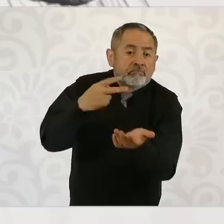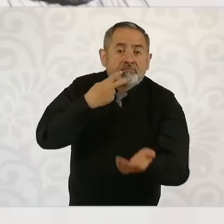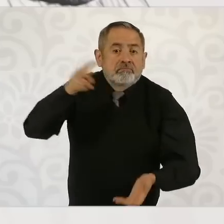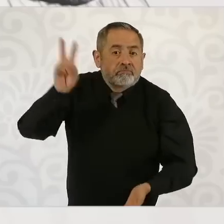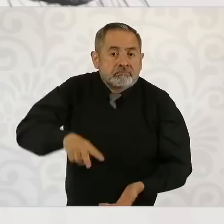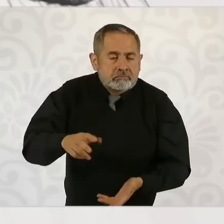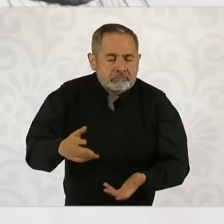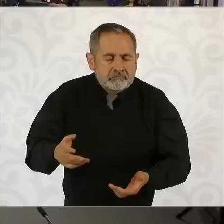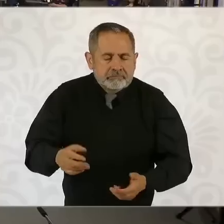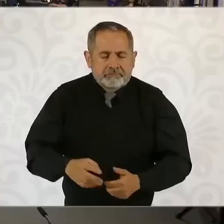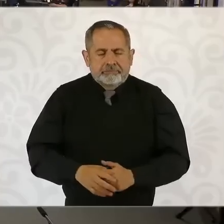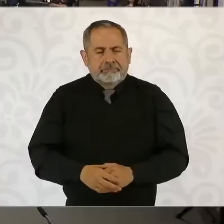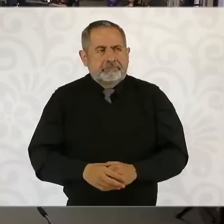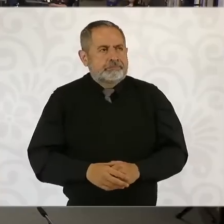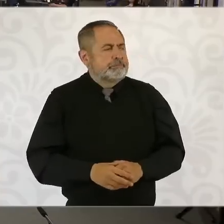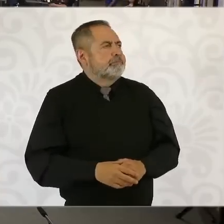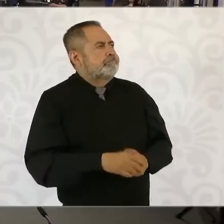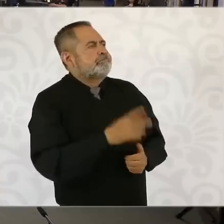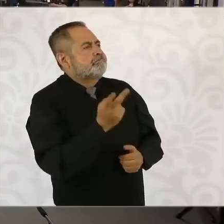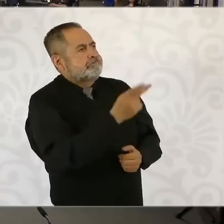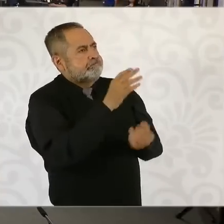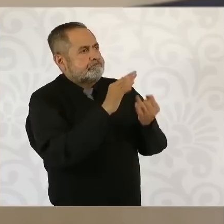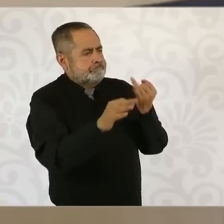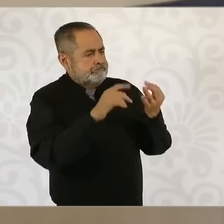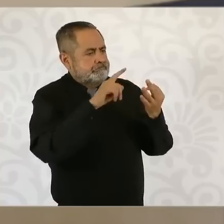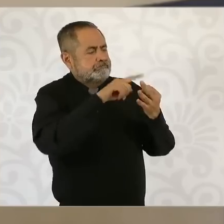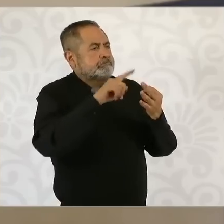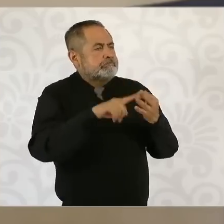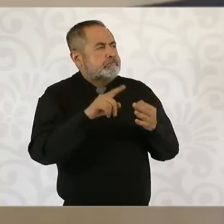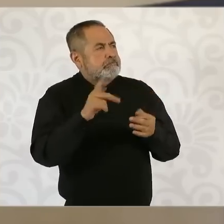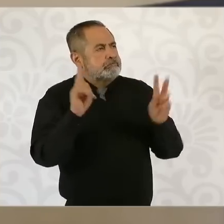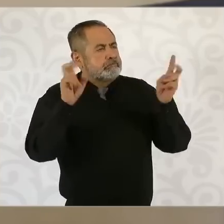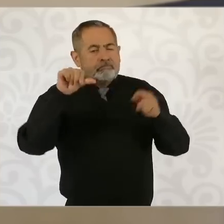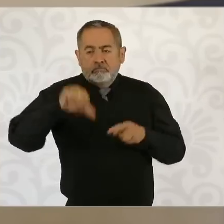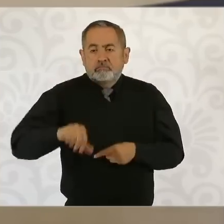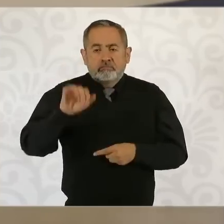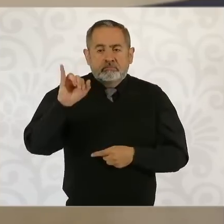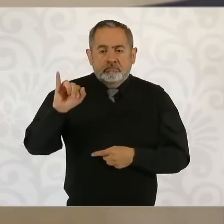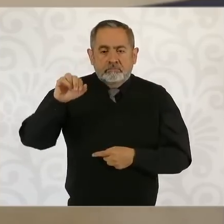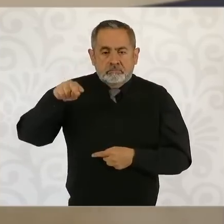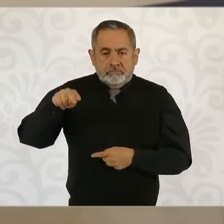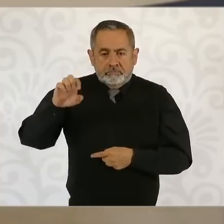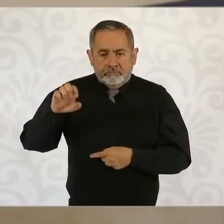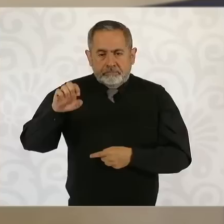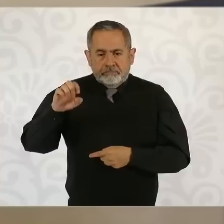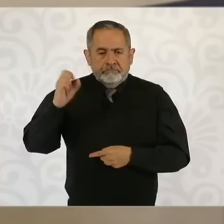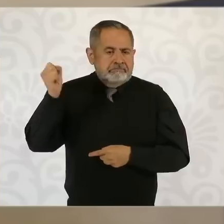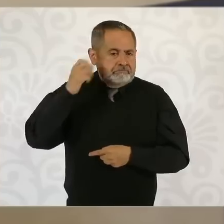Ya para finalizar, doctora, 2 temas también hoy se discuten en el INE, lo que tiene que ver con esta